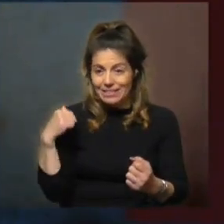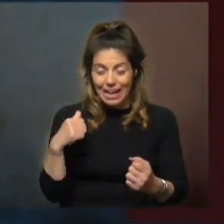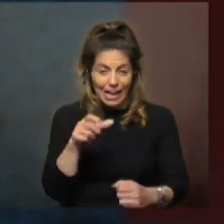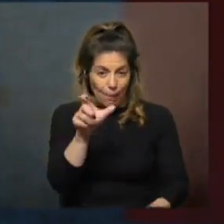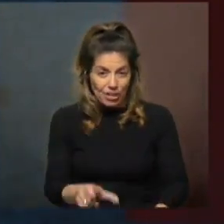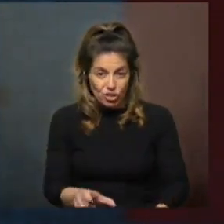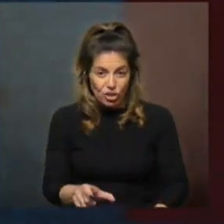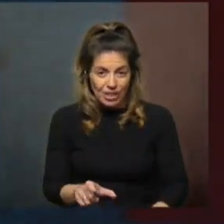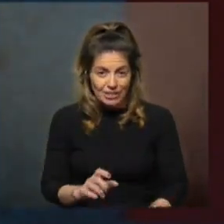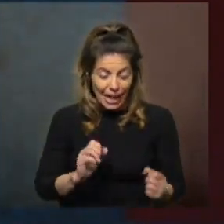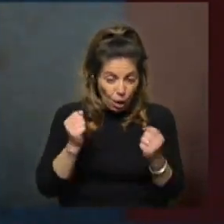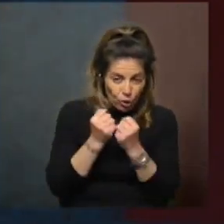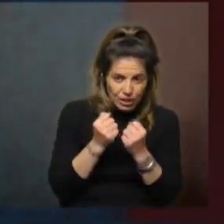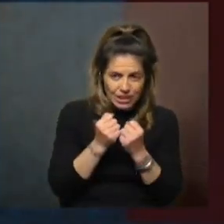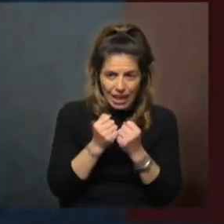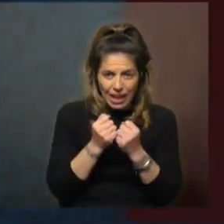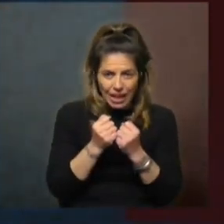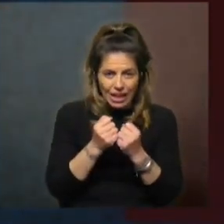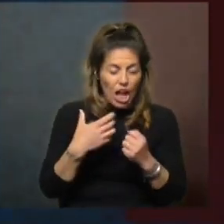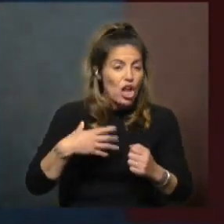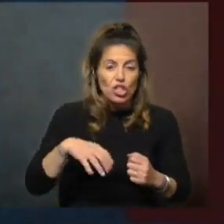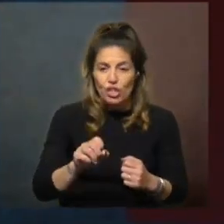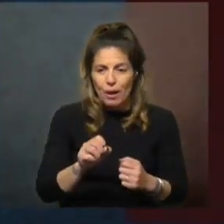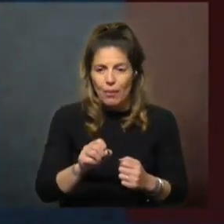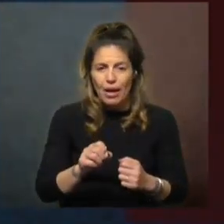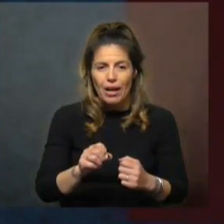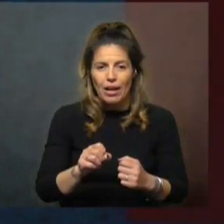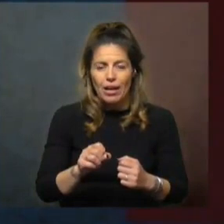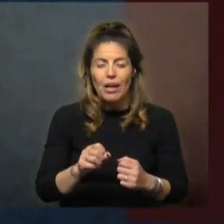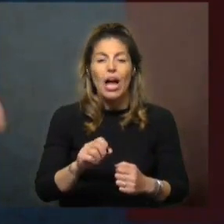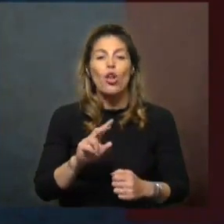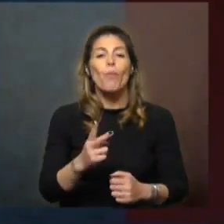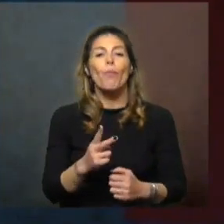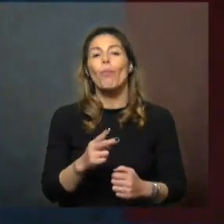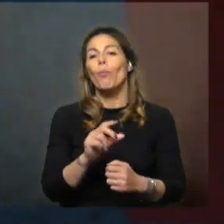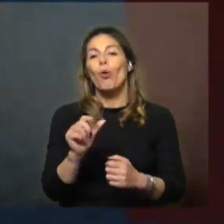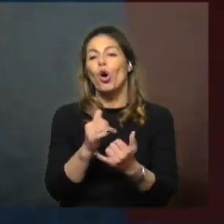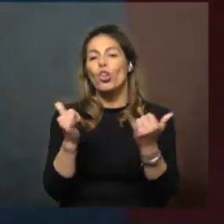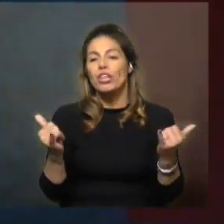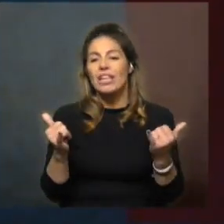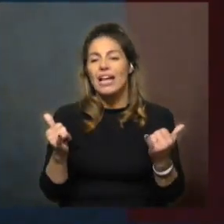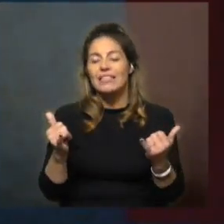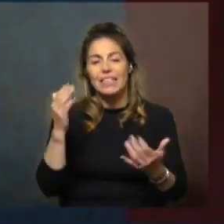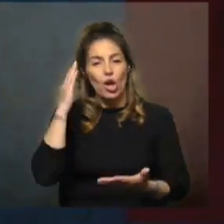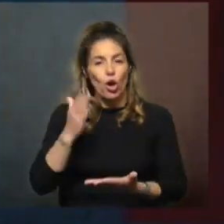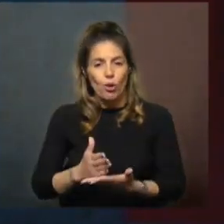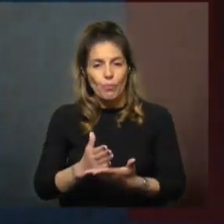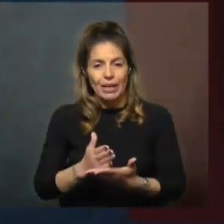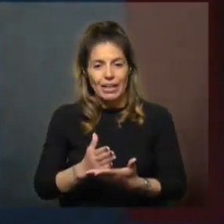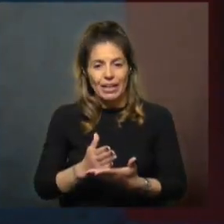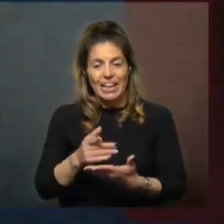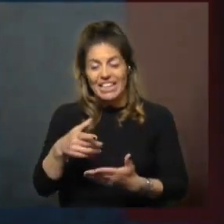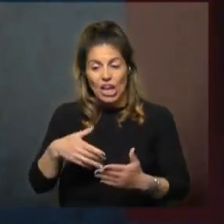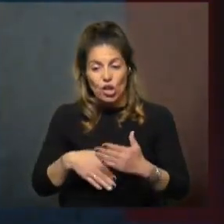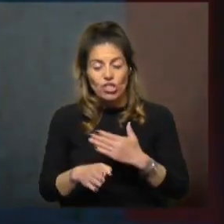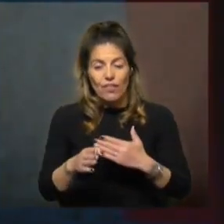tapada este contra embajadas que al a los pocos días del golpe estaban ya custodiadas para que no entrar a nadie